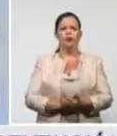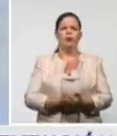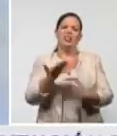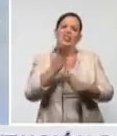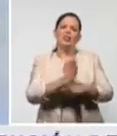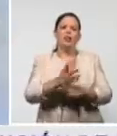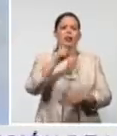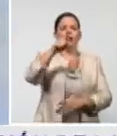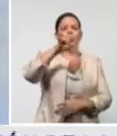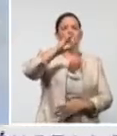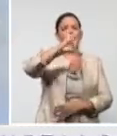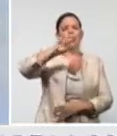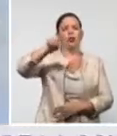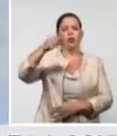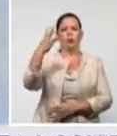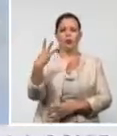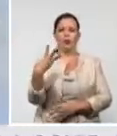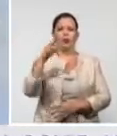17,3%,